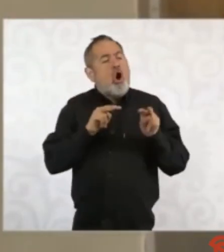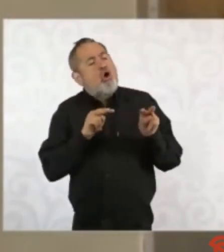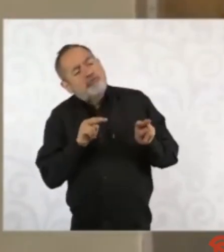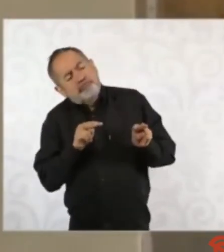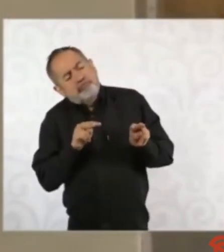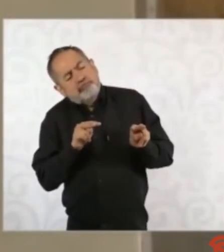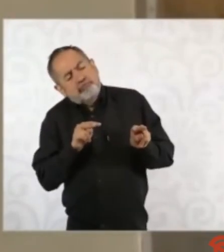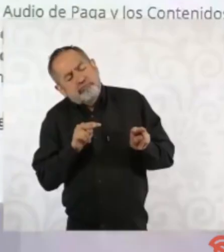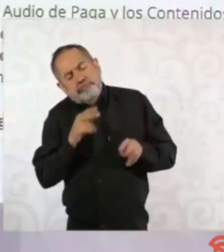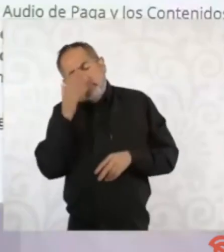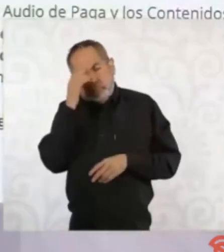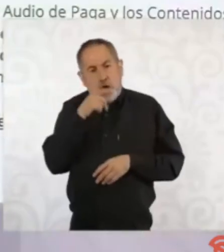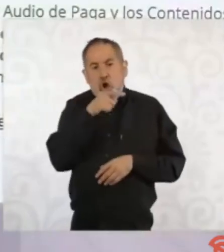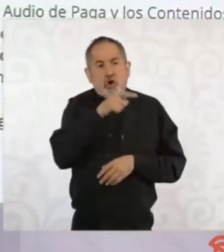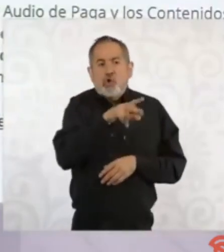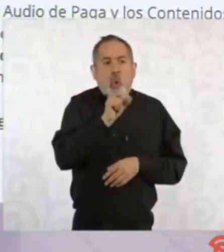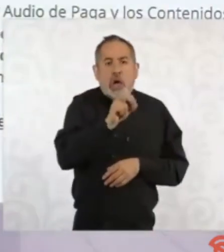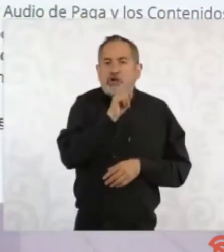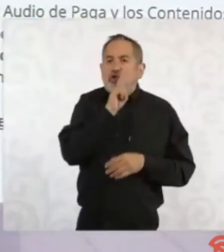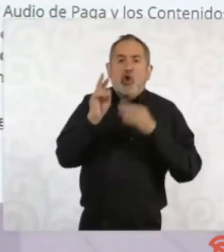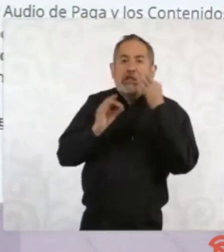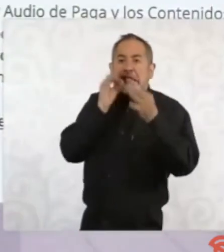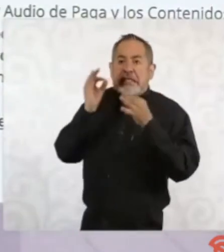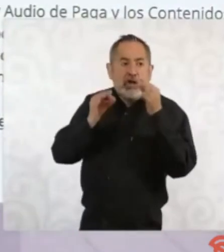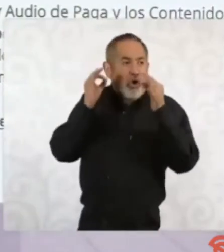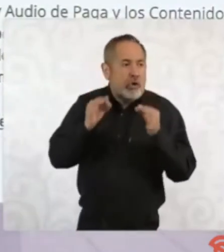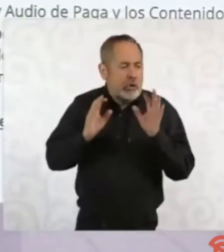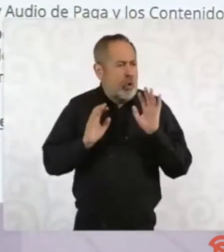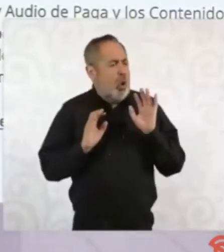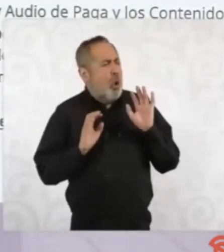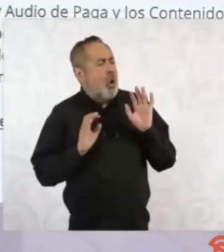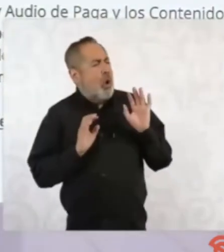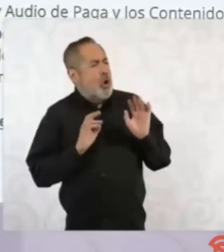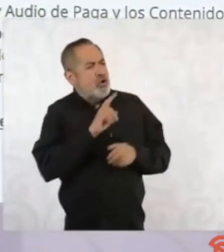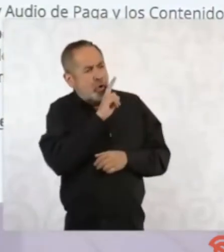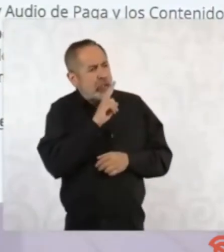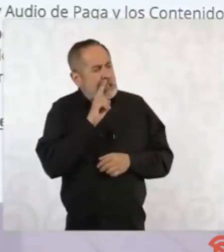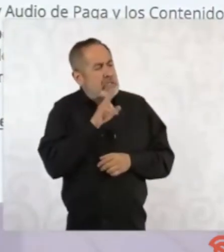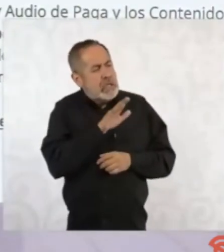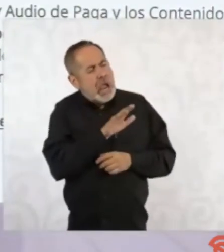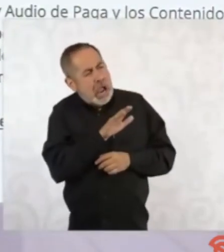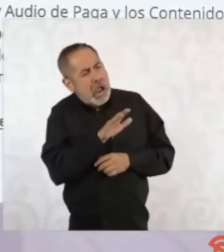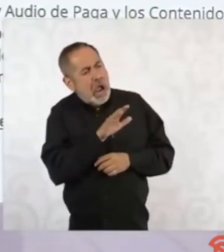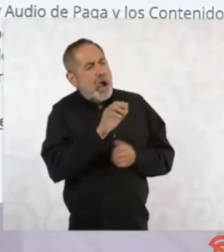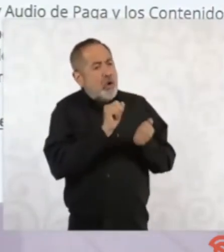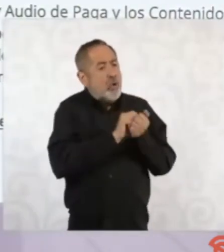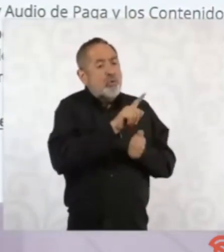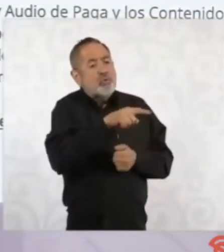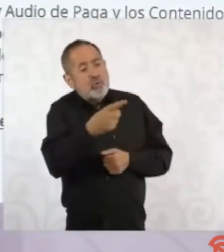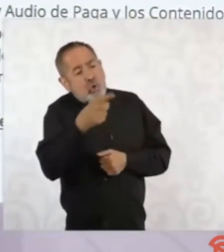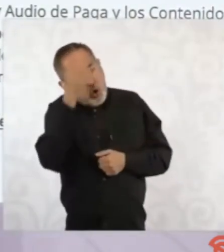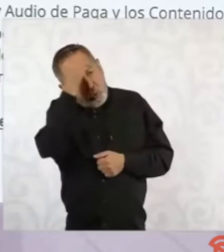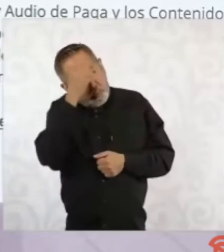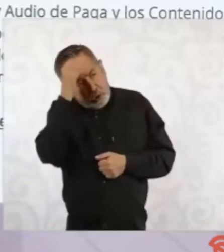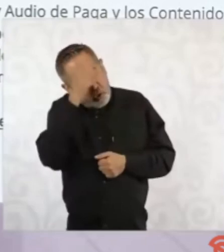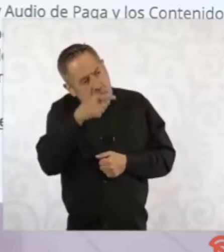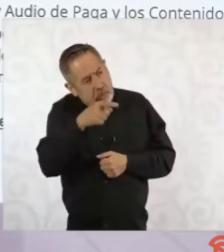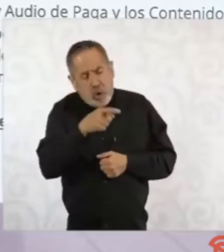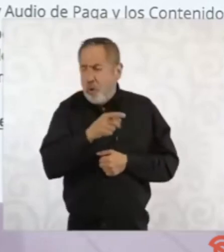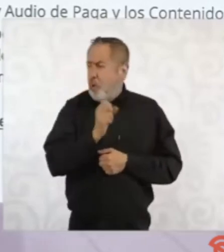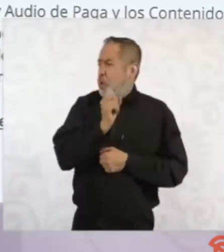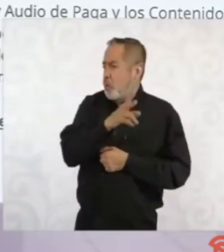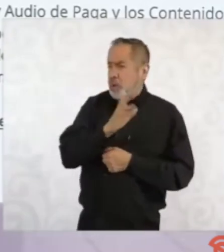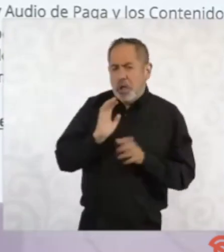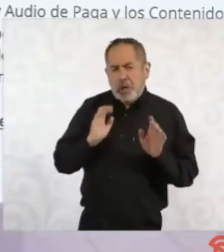sepa que no se limitan a contenido noticioso, sino que en ese programa también están expresadas